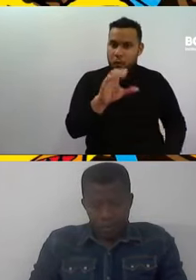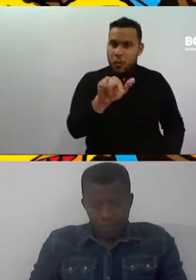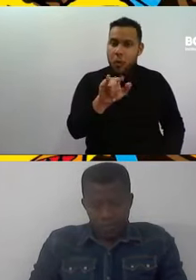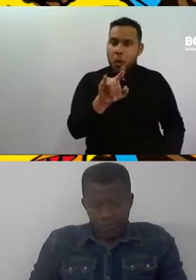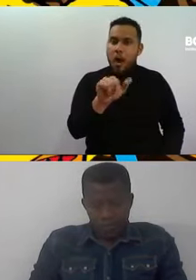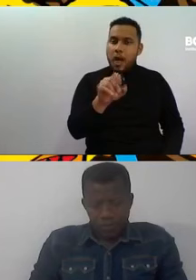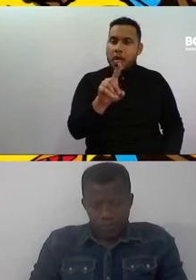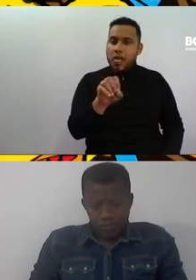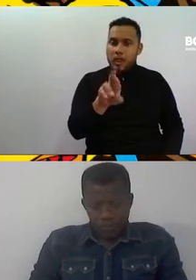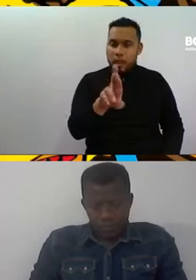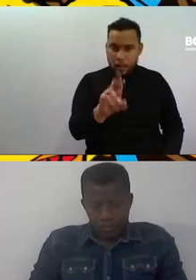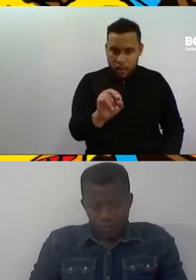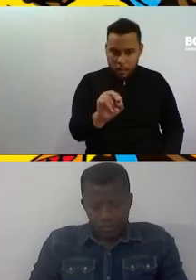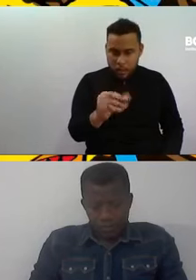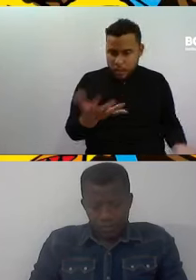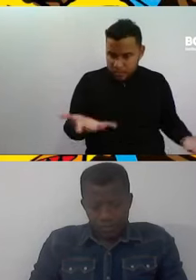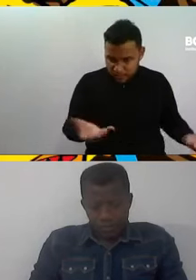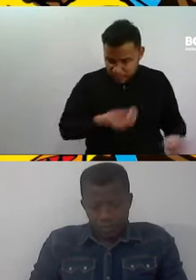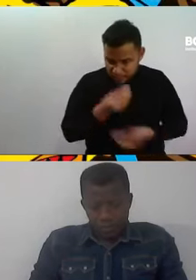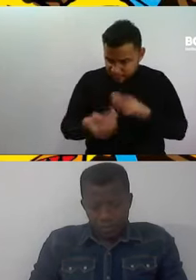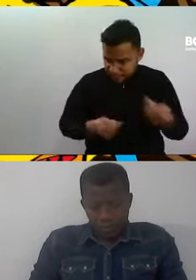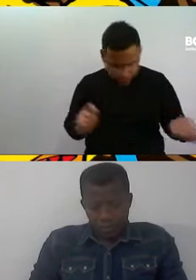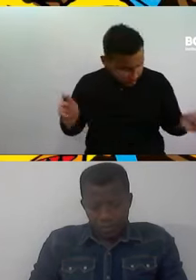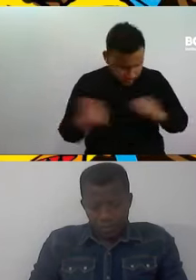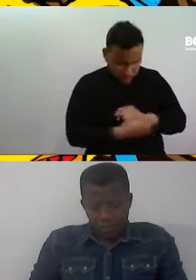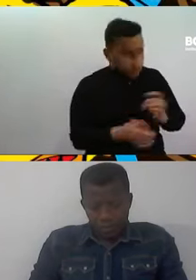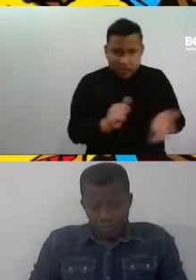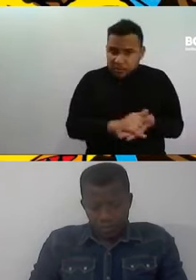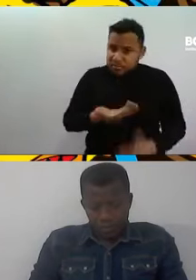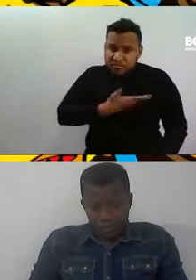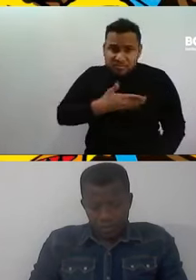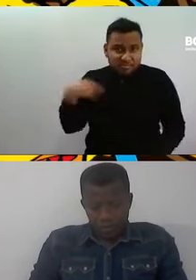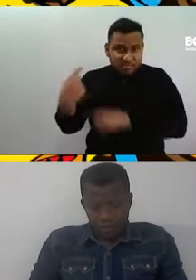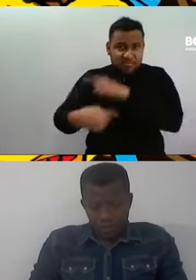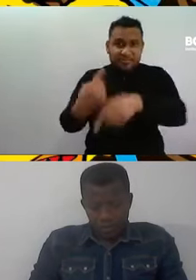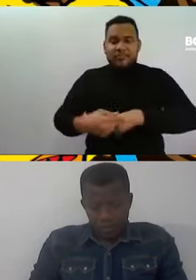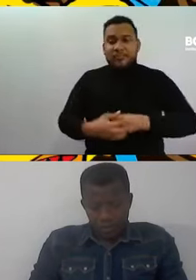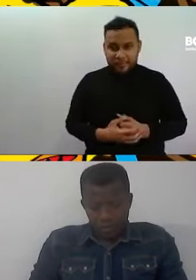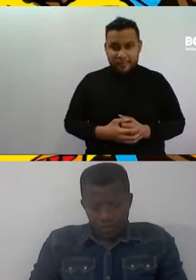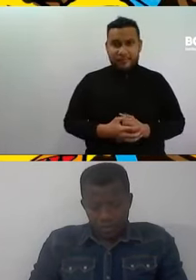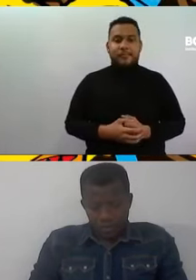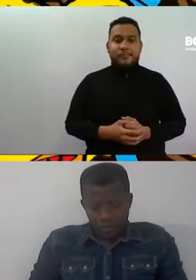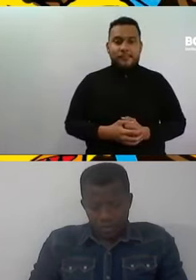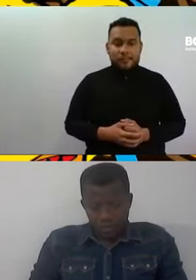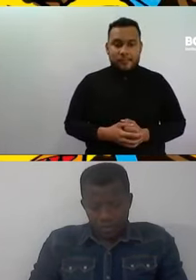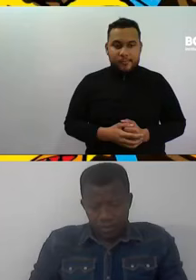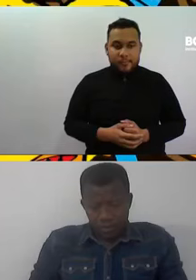no vas a cambiar nunca, por mucho que haga, porque sigue siendo mamá. Entonces, los cuadros se dieron una transformación en